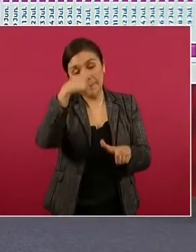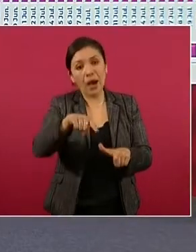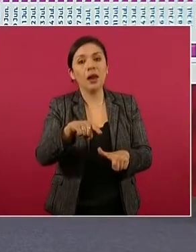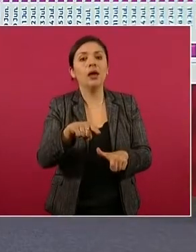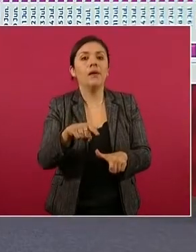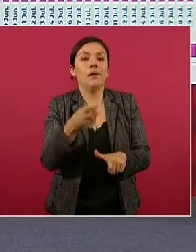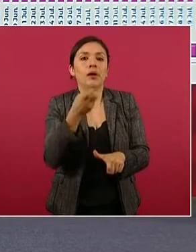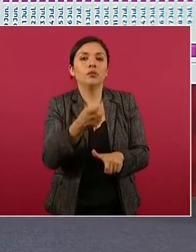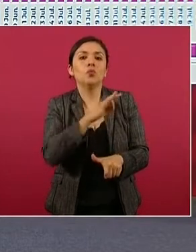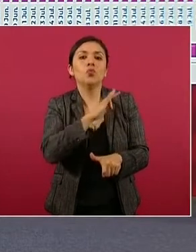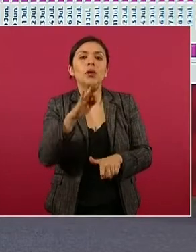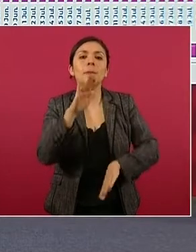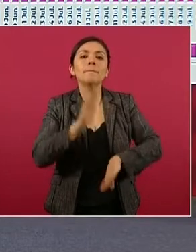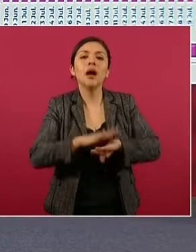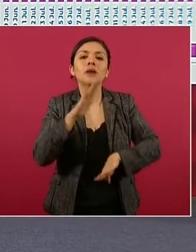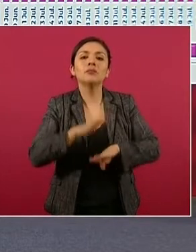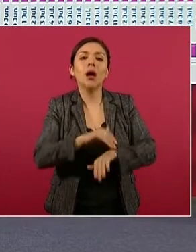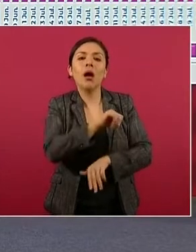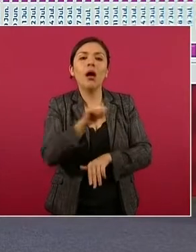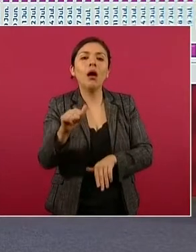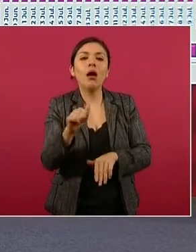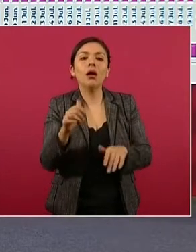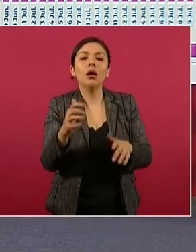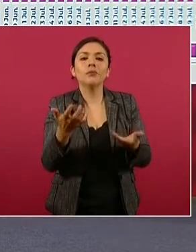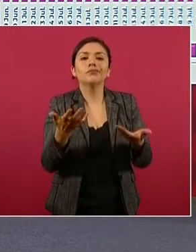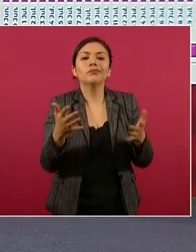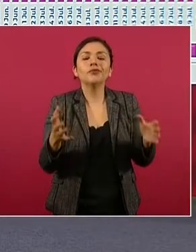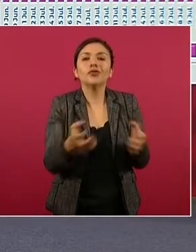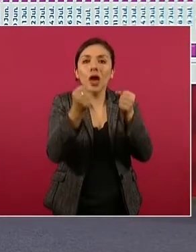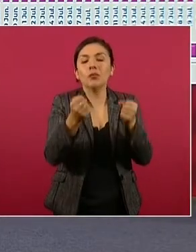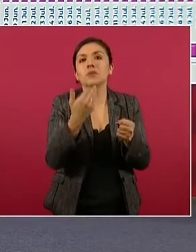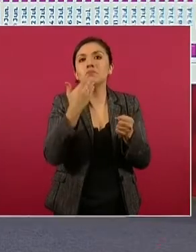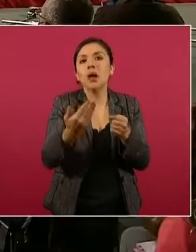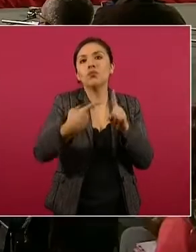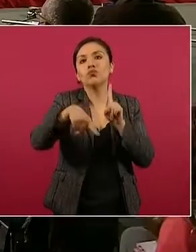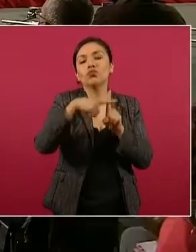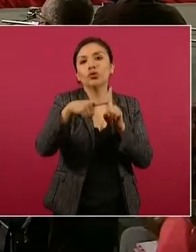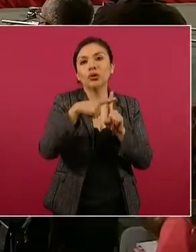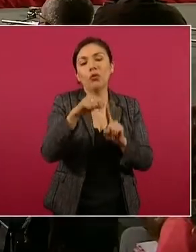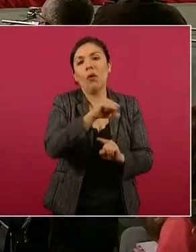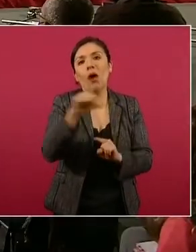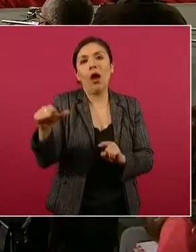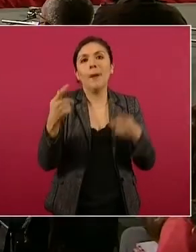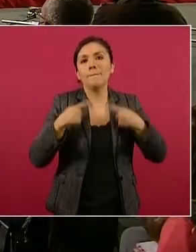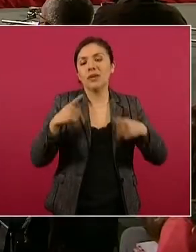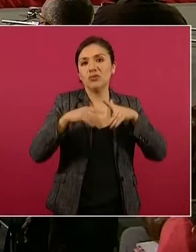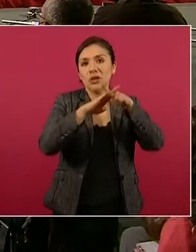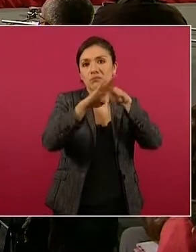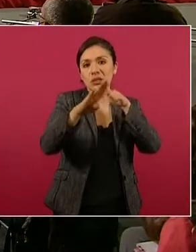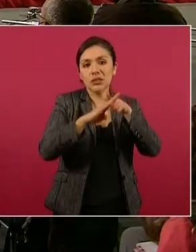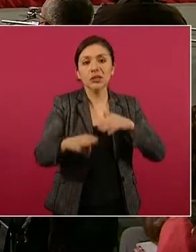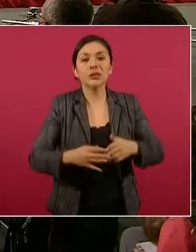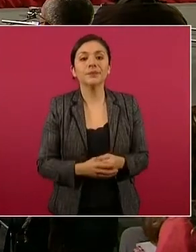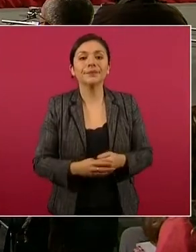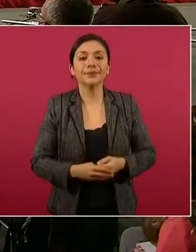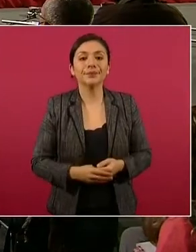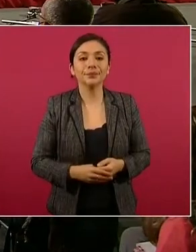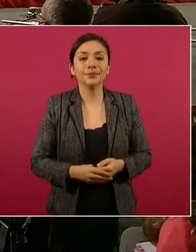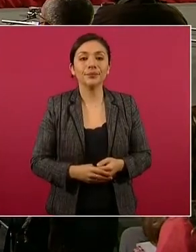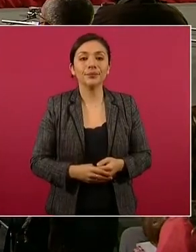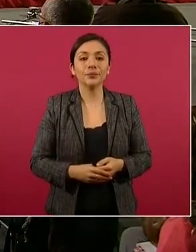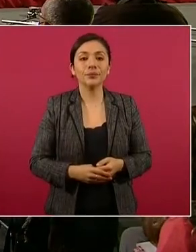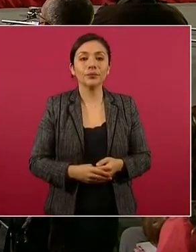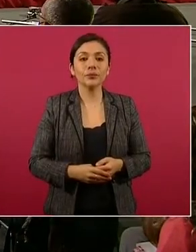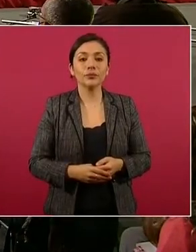lograr tener estos resultados de rescatar a los migrantes adelante por favor